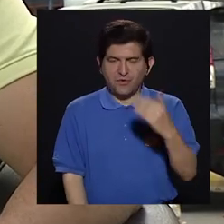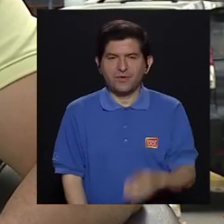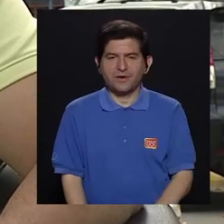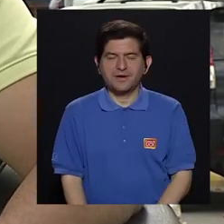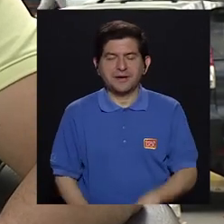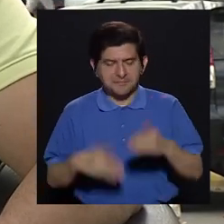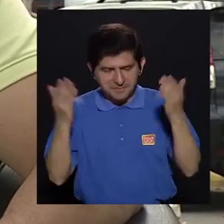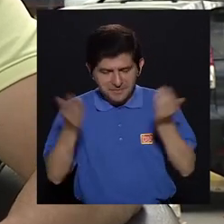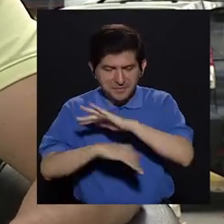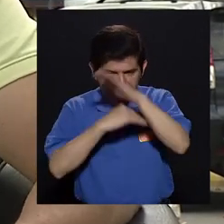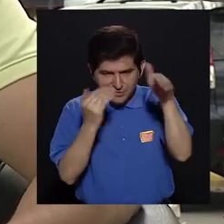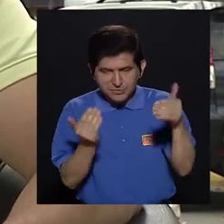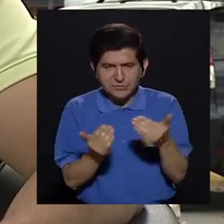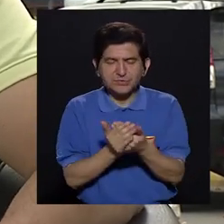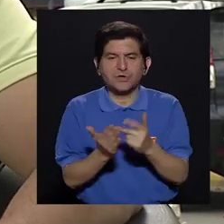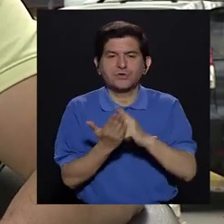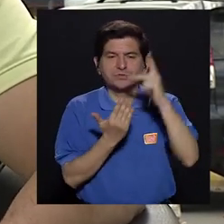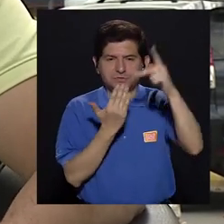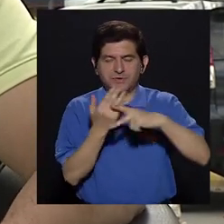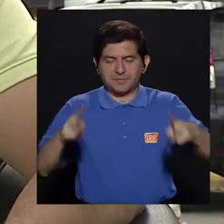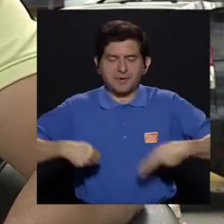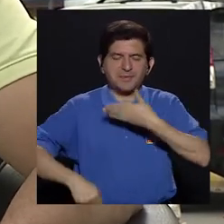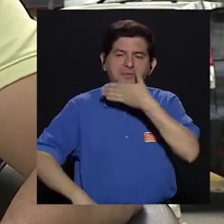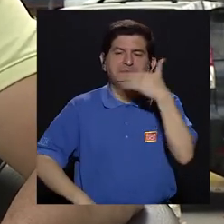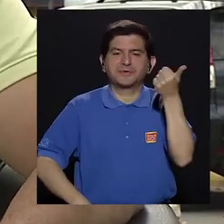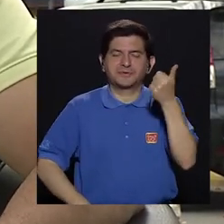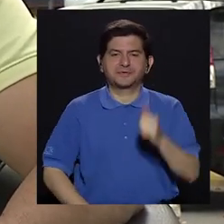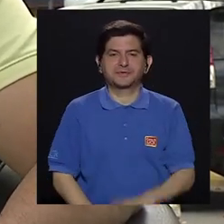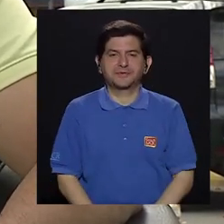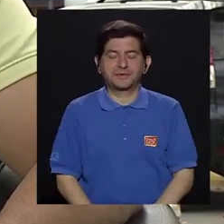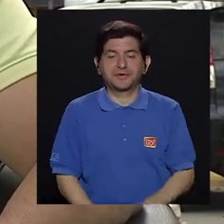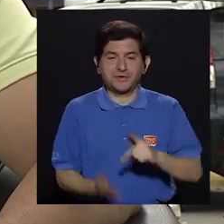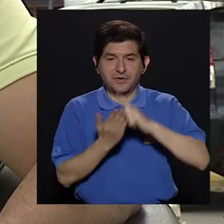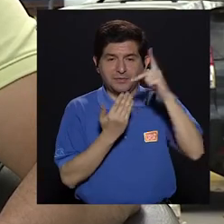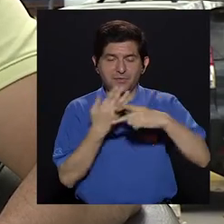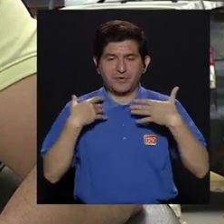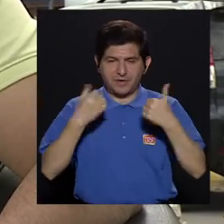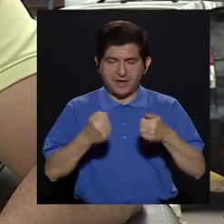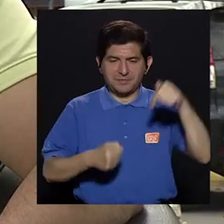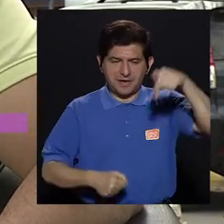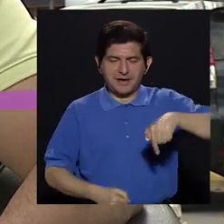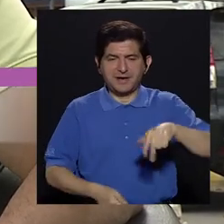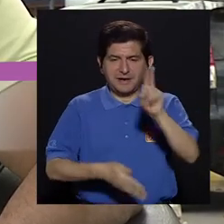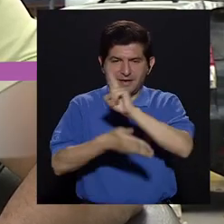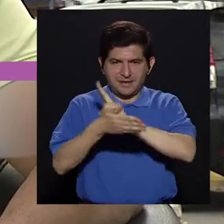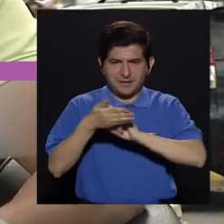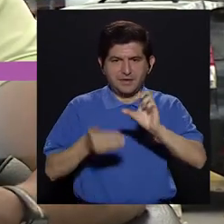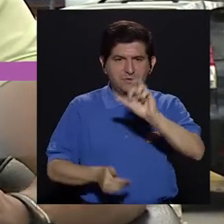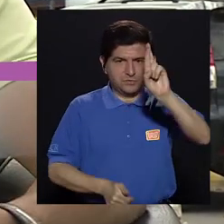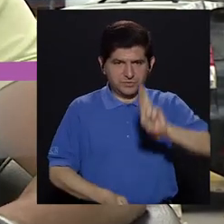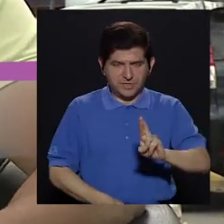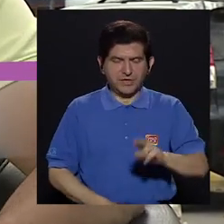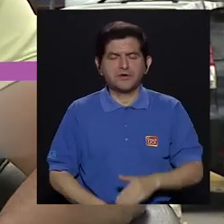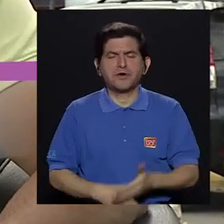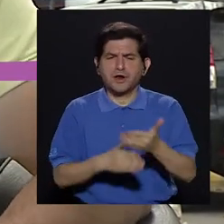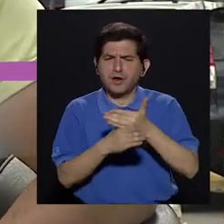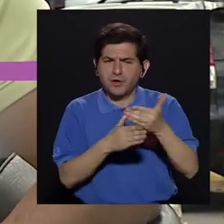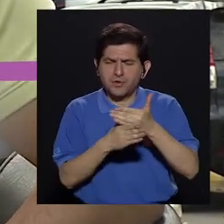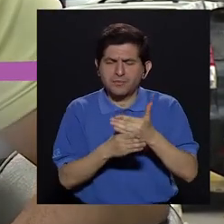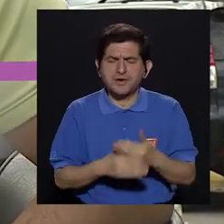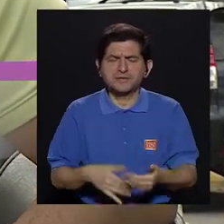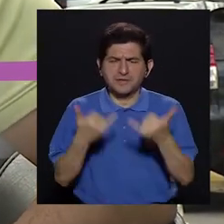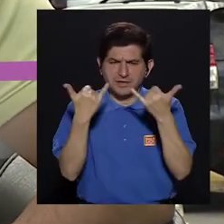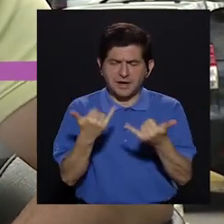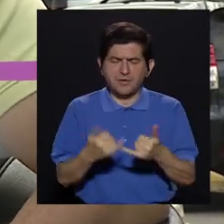Hola, les queremos dar la más cordial bienvenida a su programa Vivir Mejor, la telerrevista de la Universidad de Costa Rica, en donde vamos a compartir